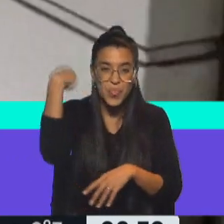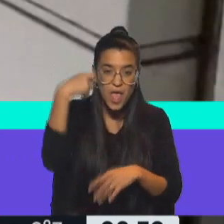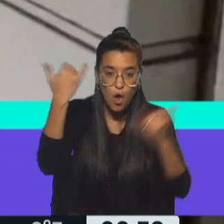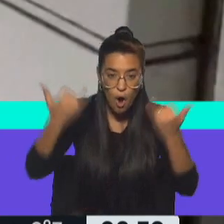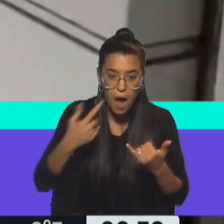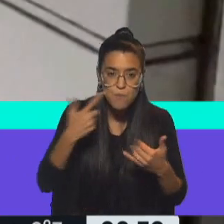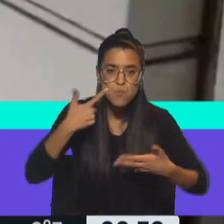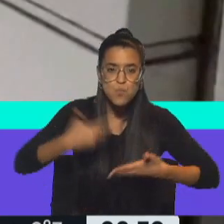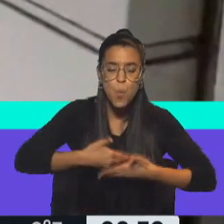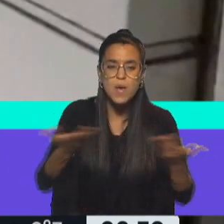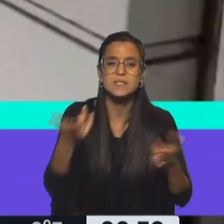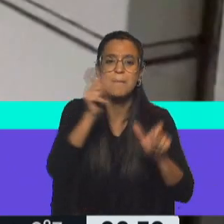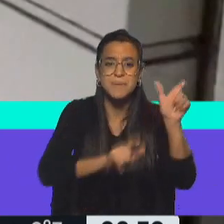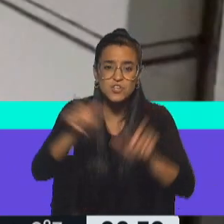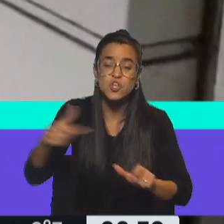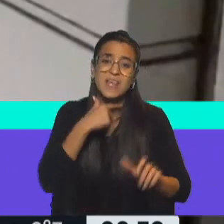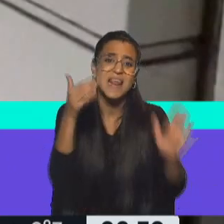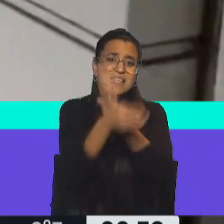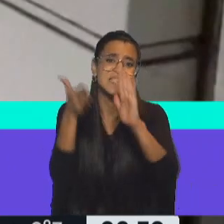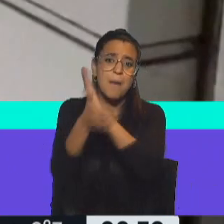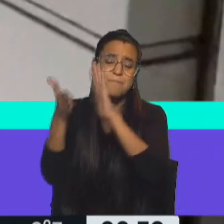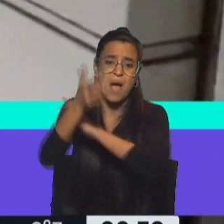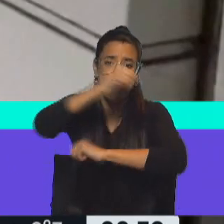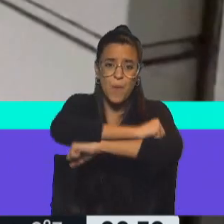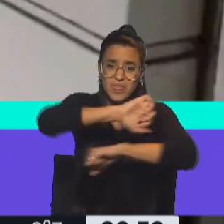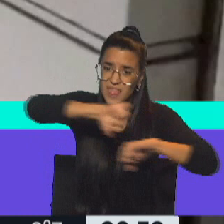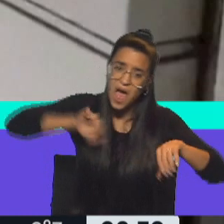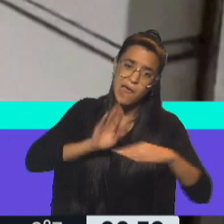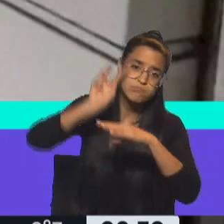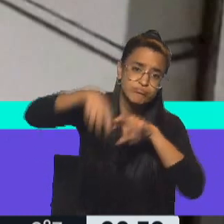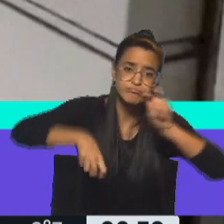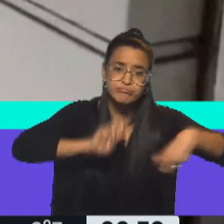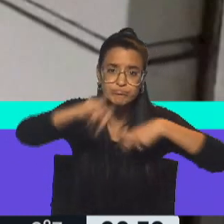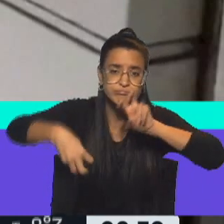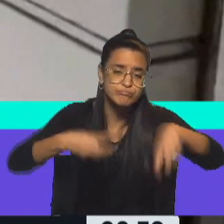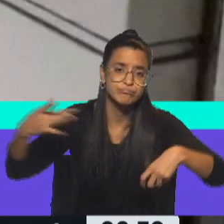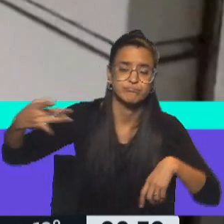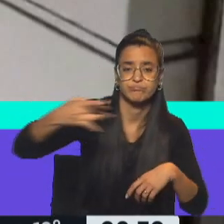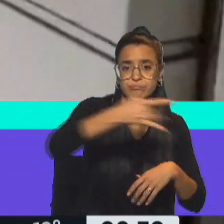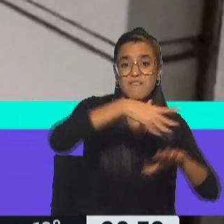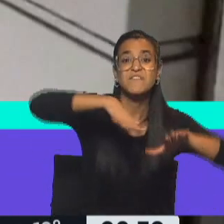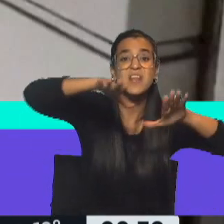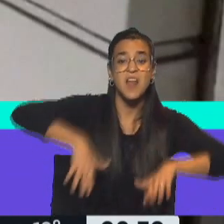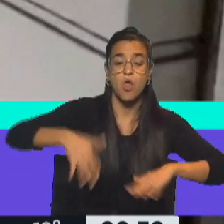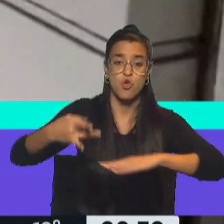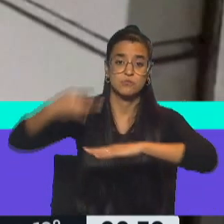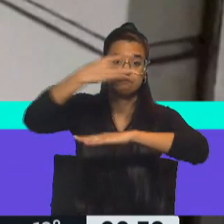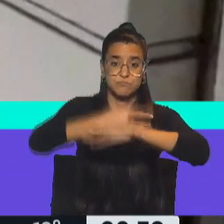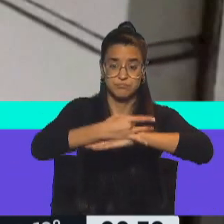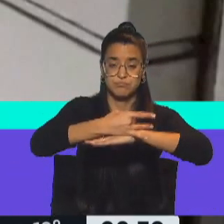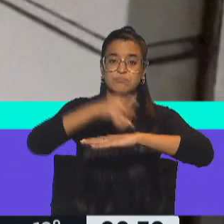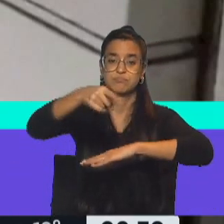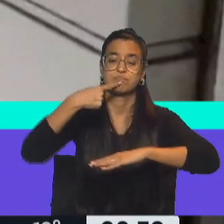se mostraba cómo los pasajeros intentaban escapar por las ventanas del tren de la línea Keio, que estaba frenado en una estación de los